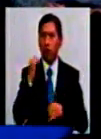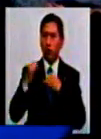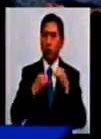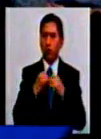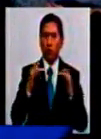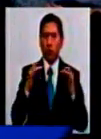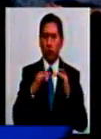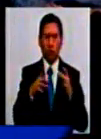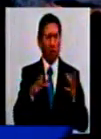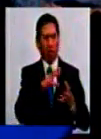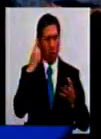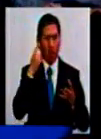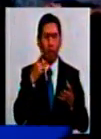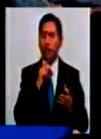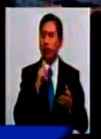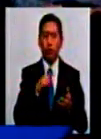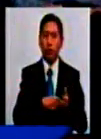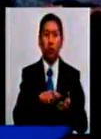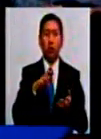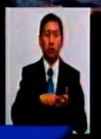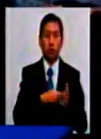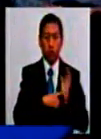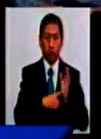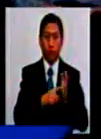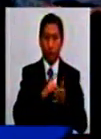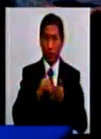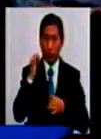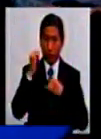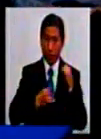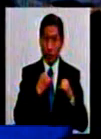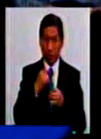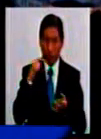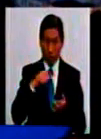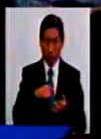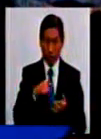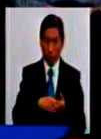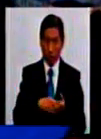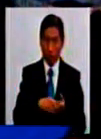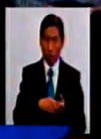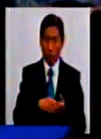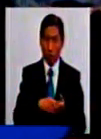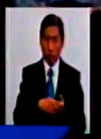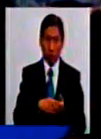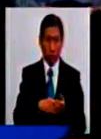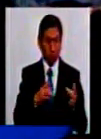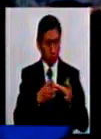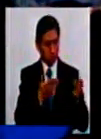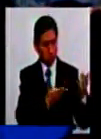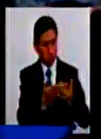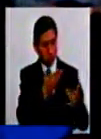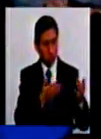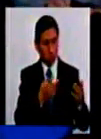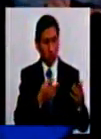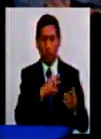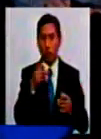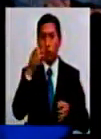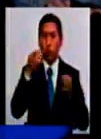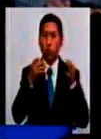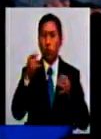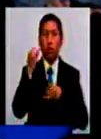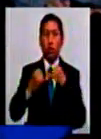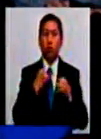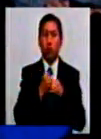exteriores. Todo lo contrario, demostrará que el derecho internacional, las organizaciones multilaterales y la justicia internacional